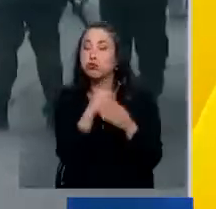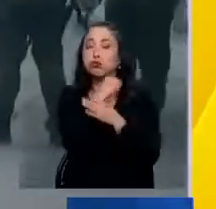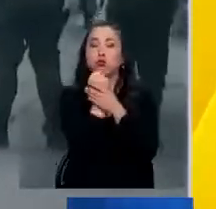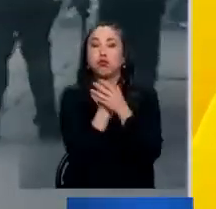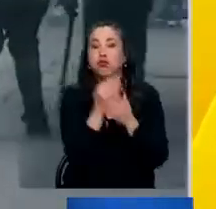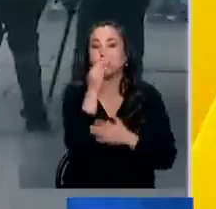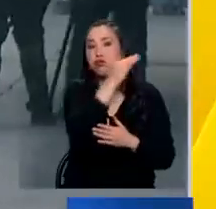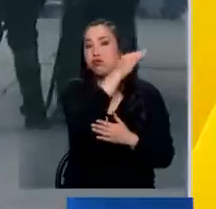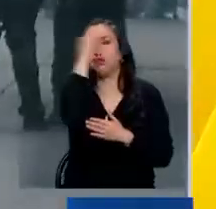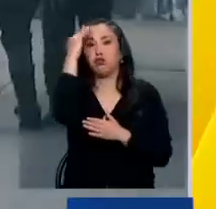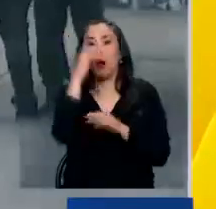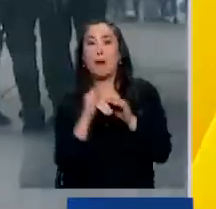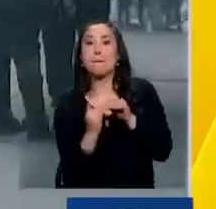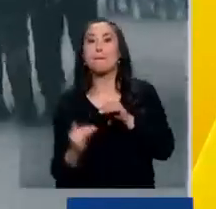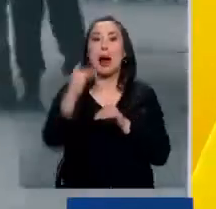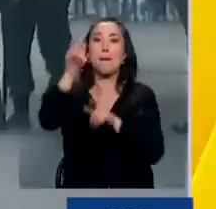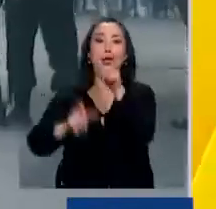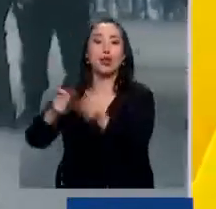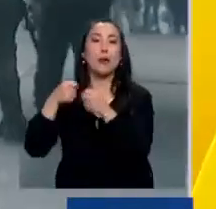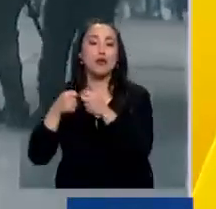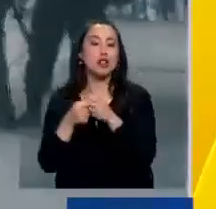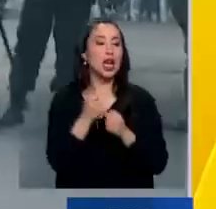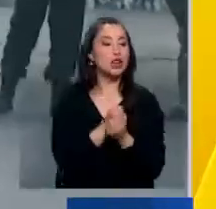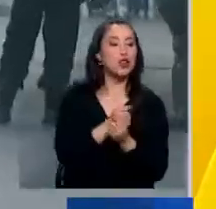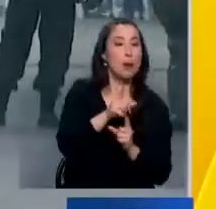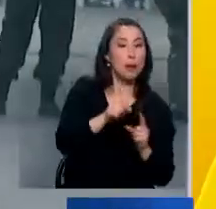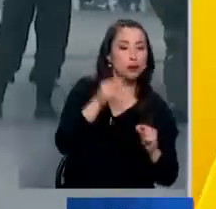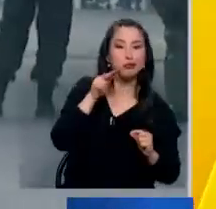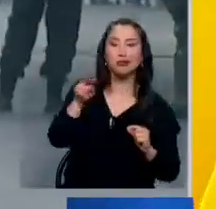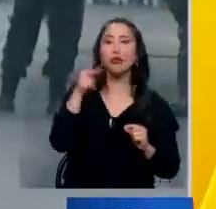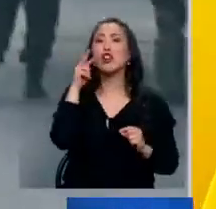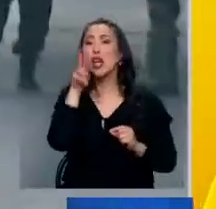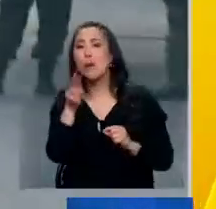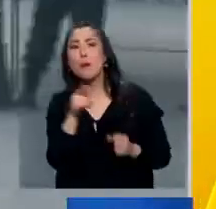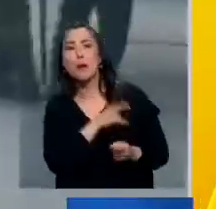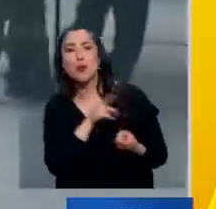en los distintos puntos de la capital. Lo veíamos en Maipú, lo veíamos en Pudahuel, ahora en la